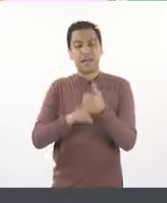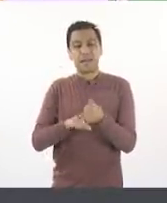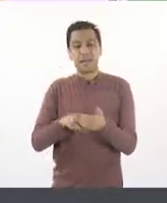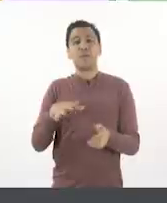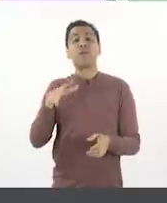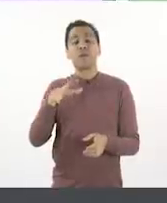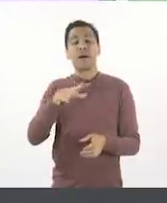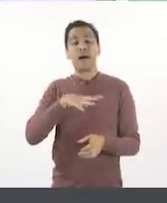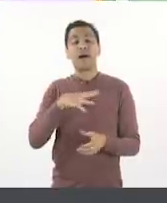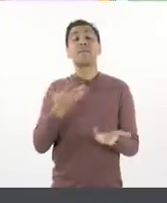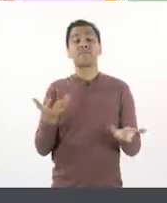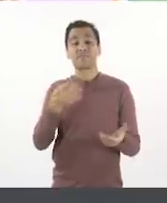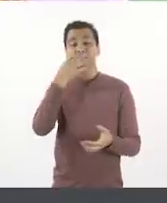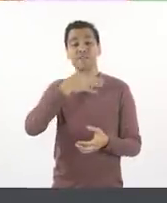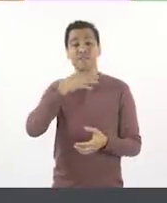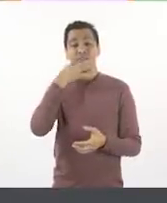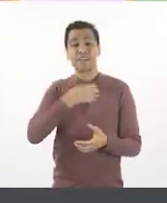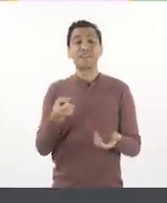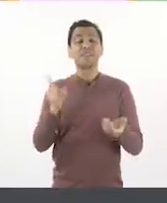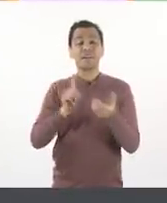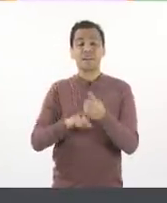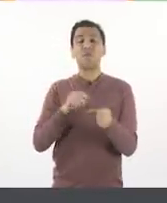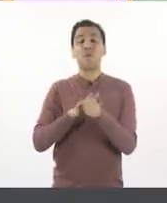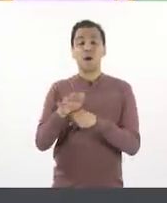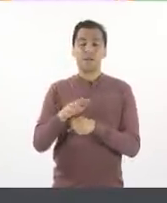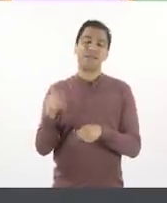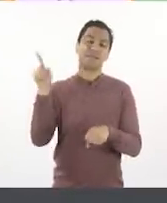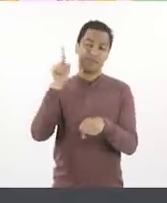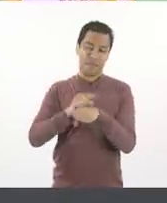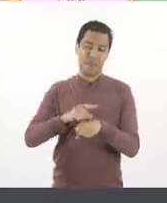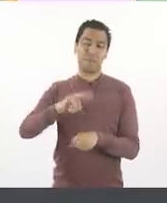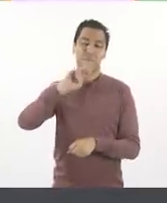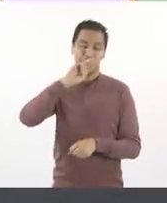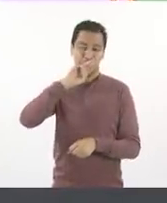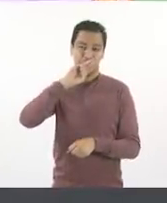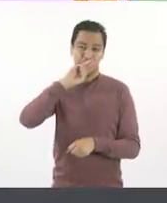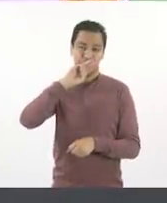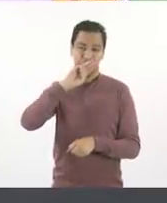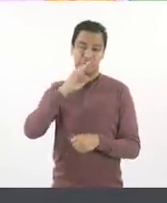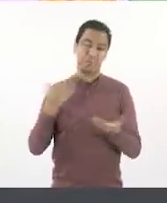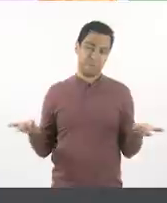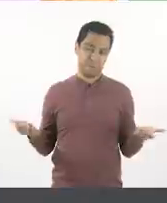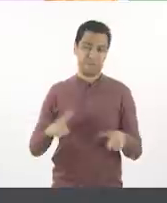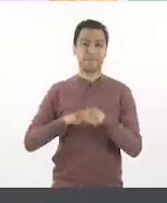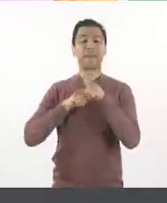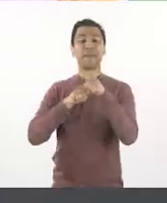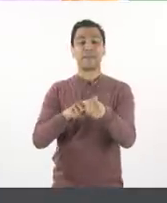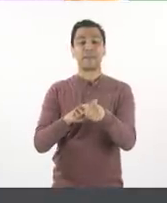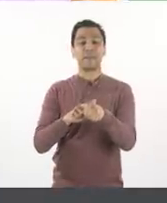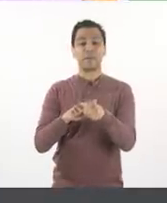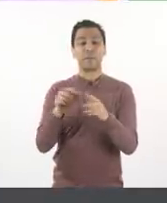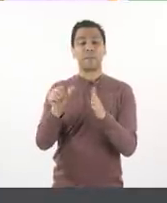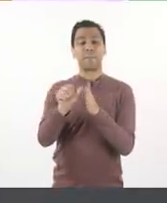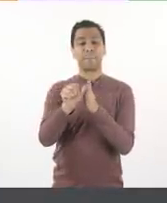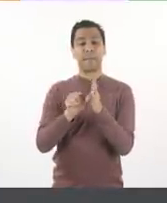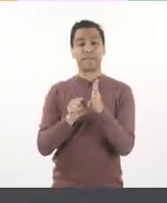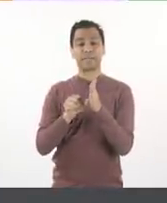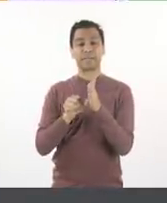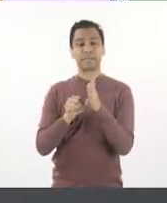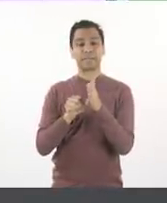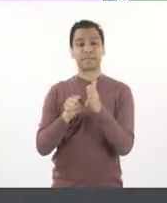Celebramos el Día de las Madres. El Día de las... Madres. Muy bien. Seguimos con el mes de... de